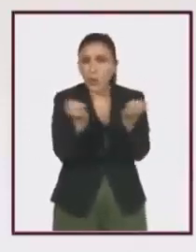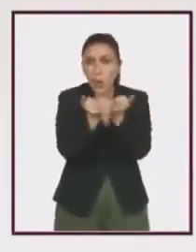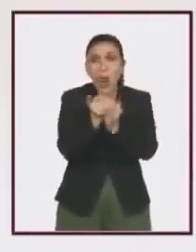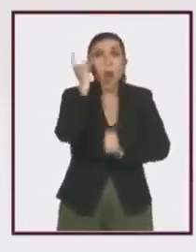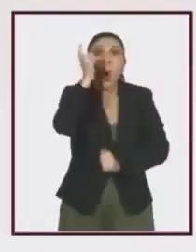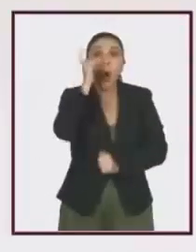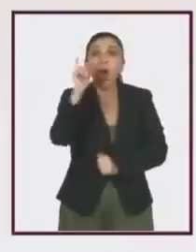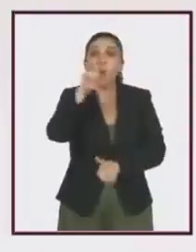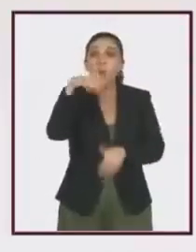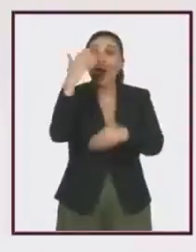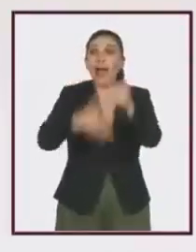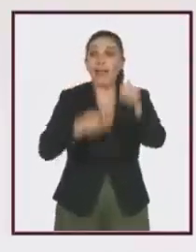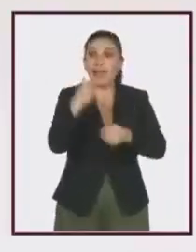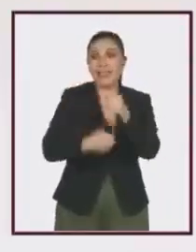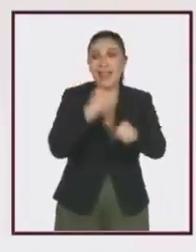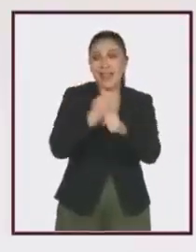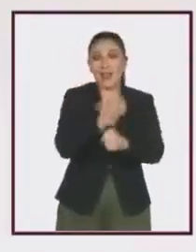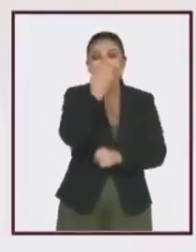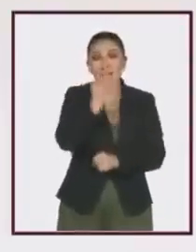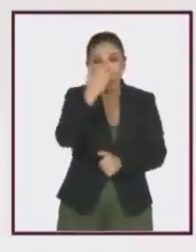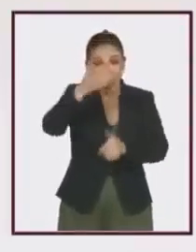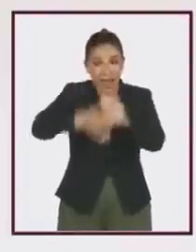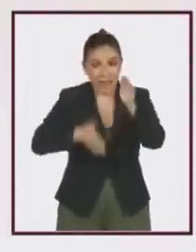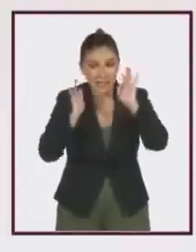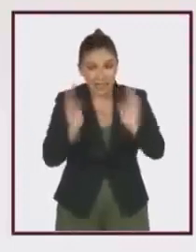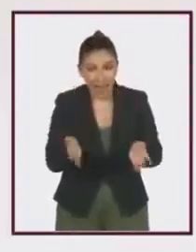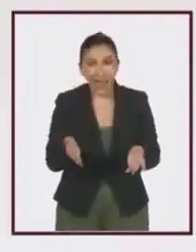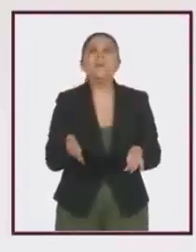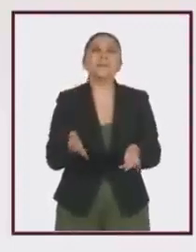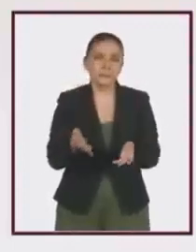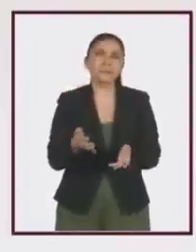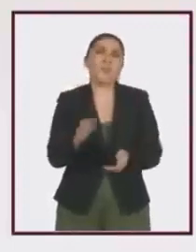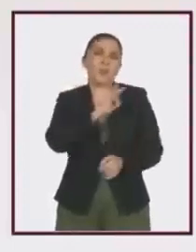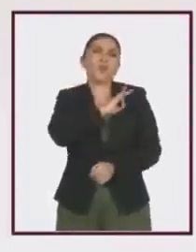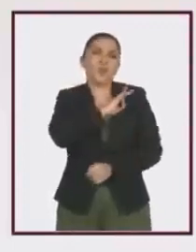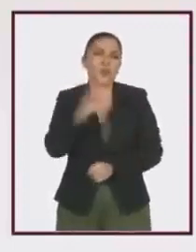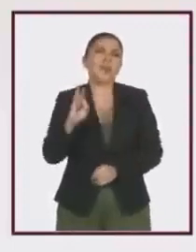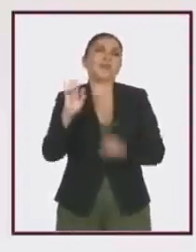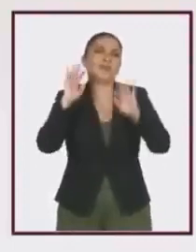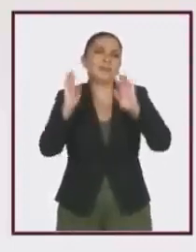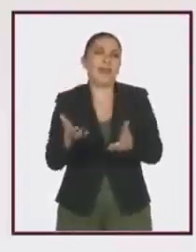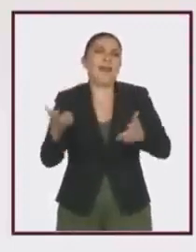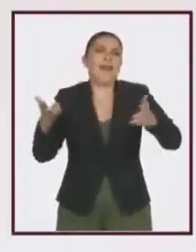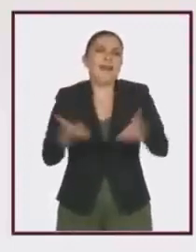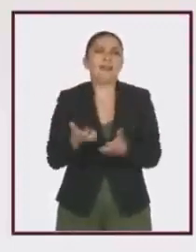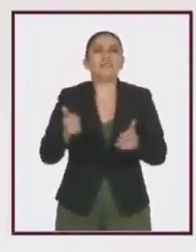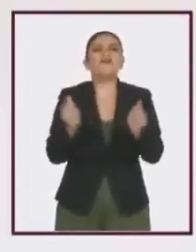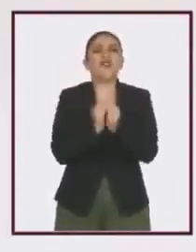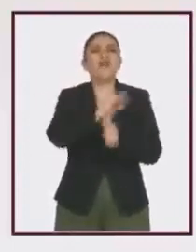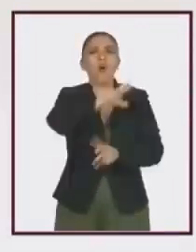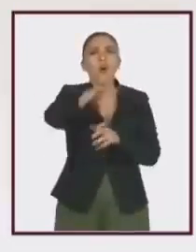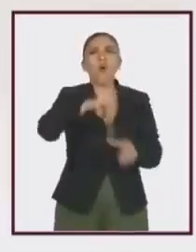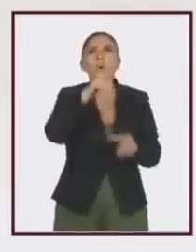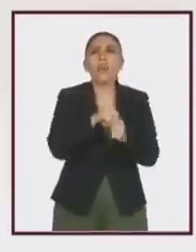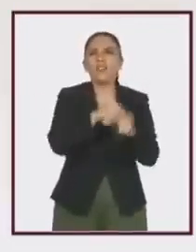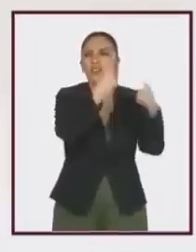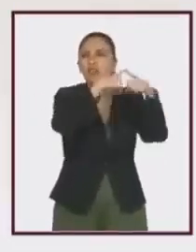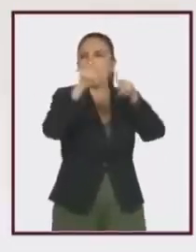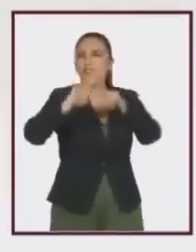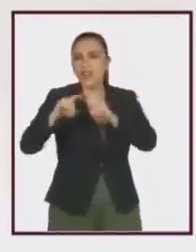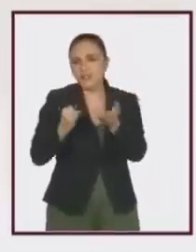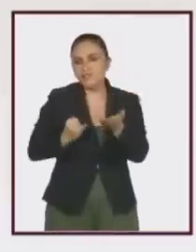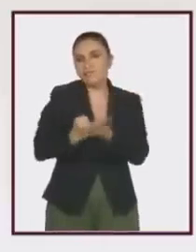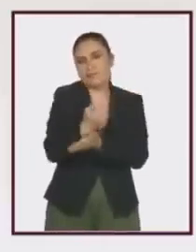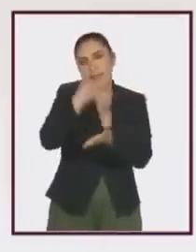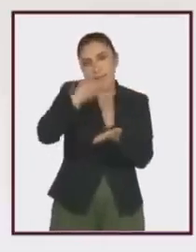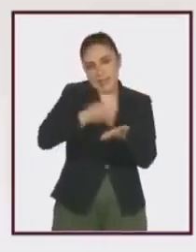fin de cursos podamos, al final de este curso, podamos ya contar con las versiones